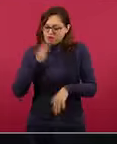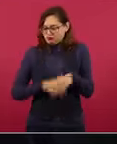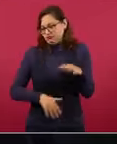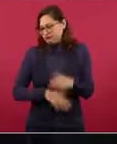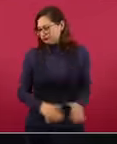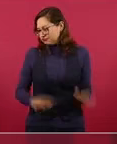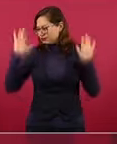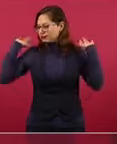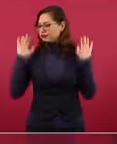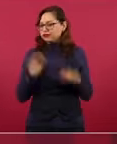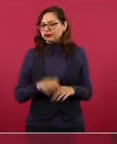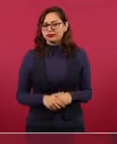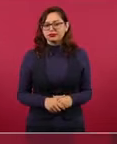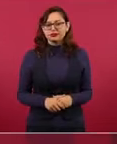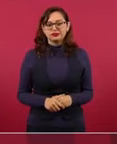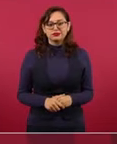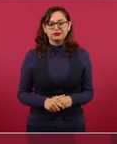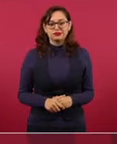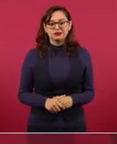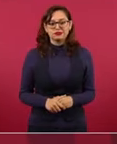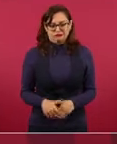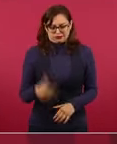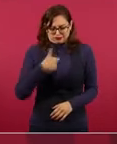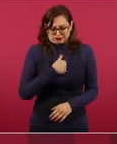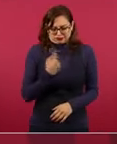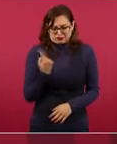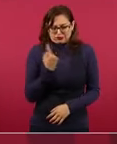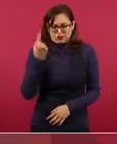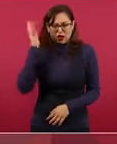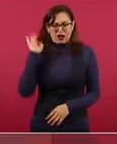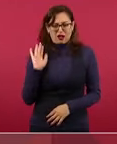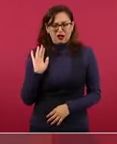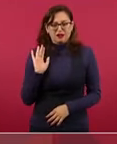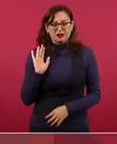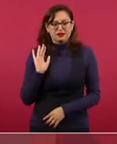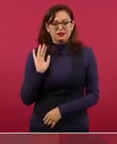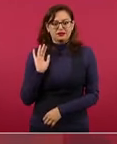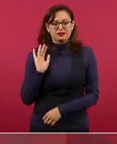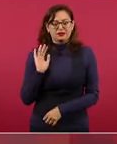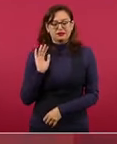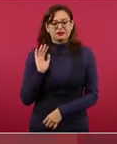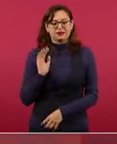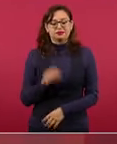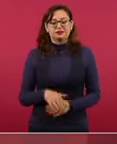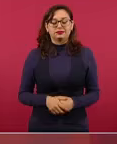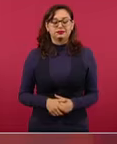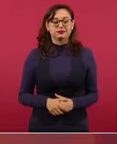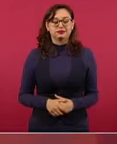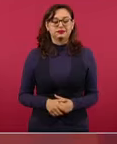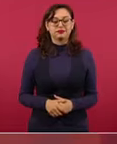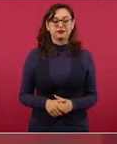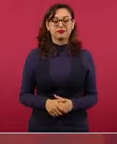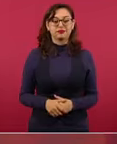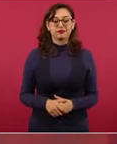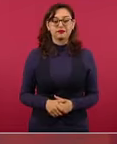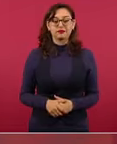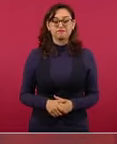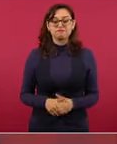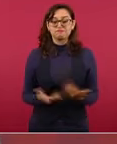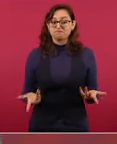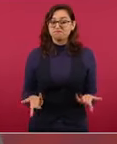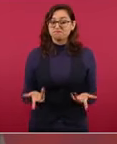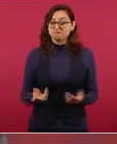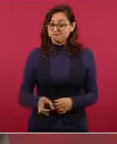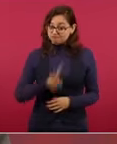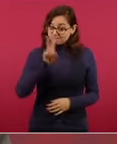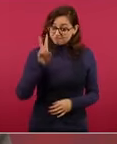o sea éste no la lección mayor